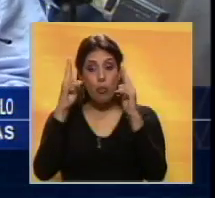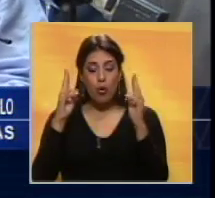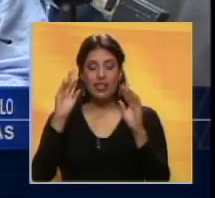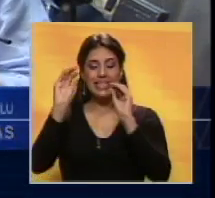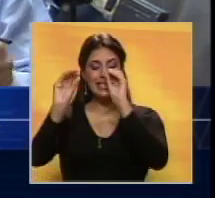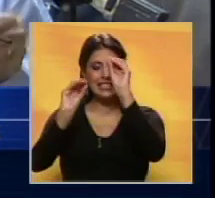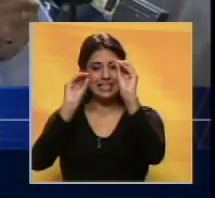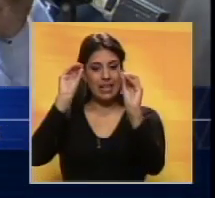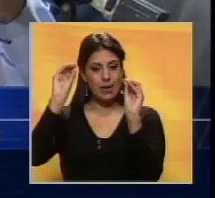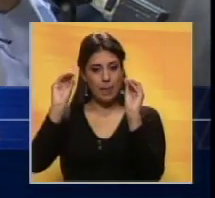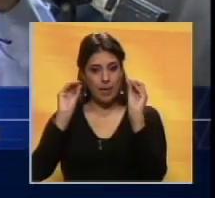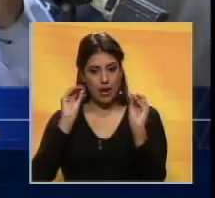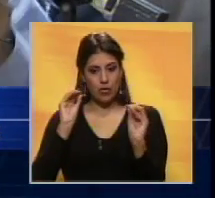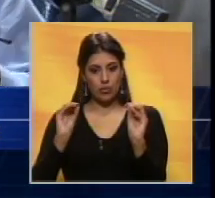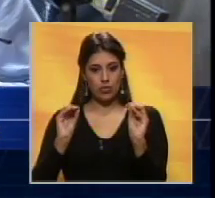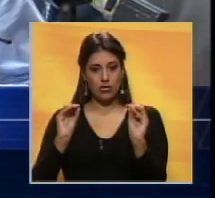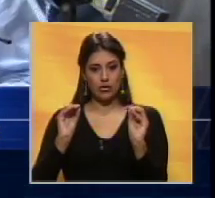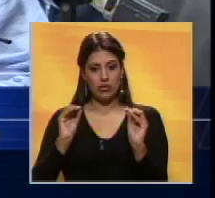hace un llamado